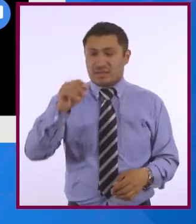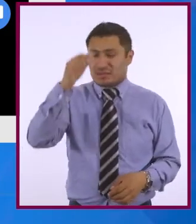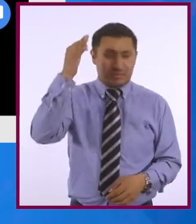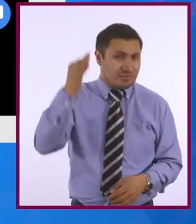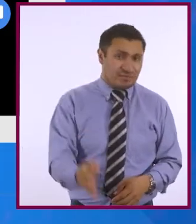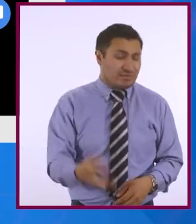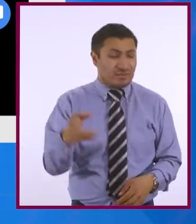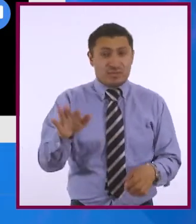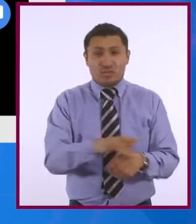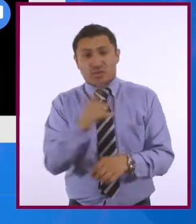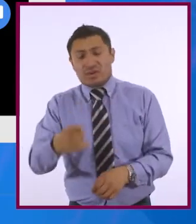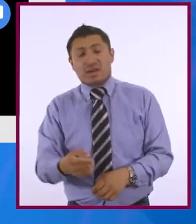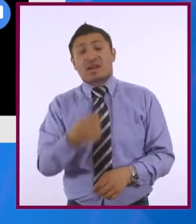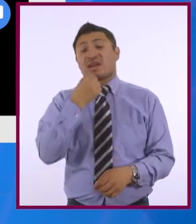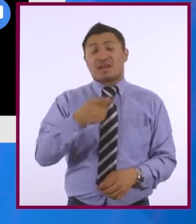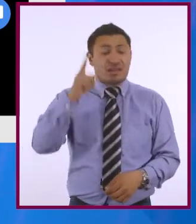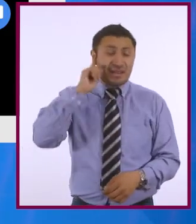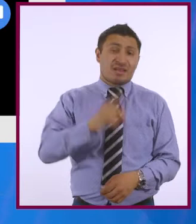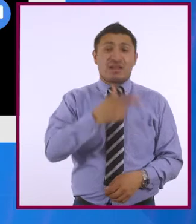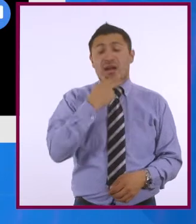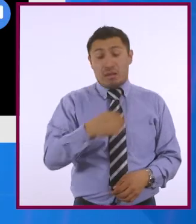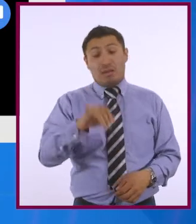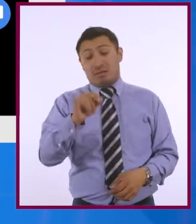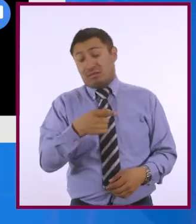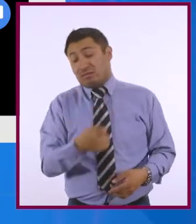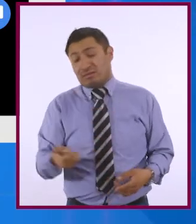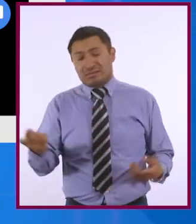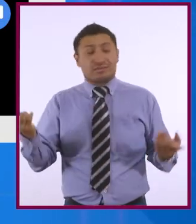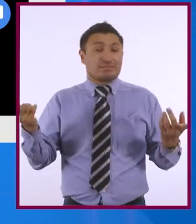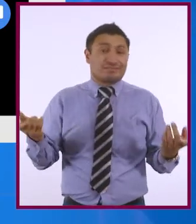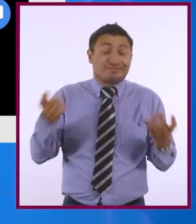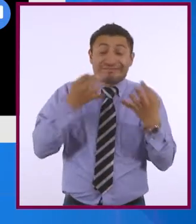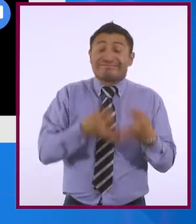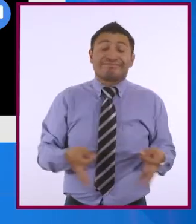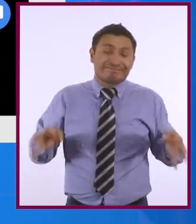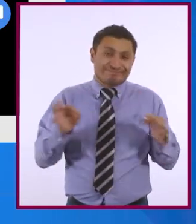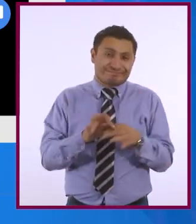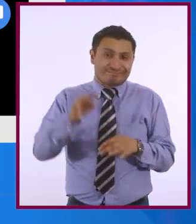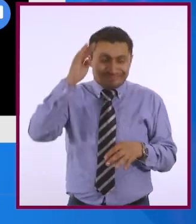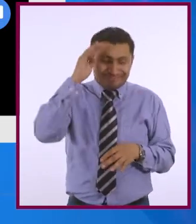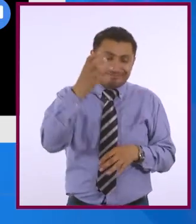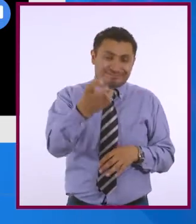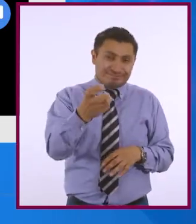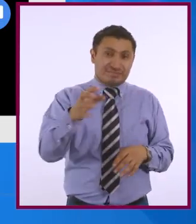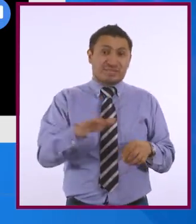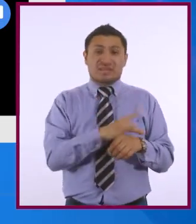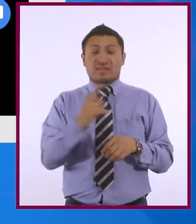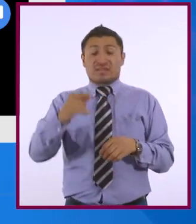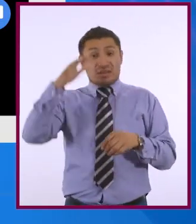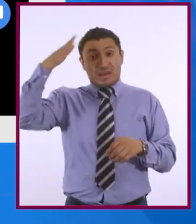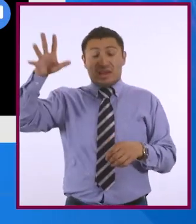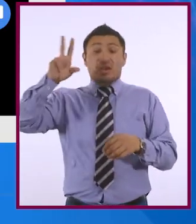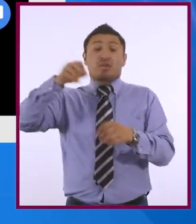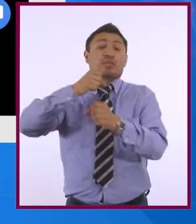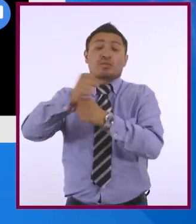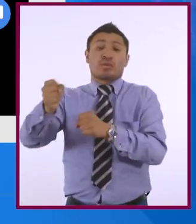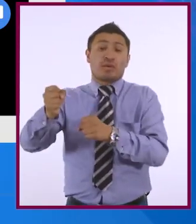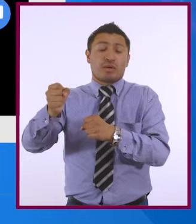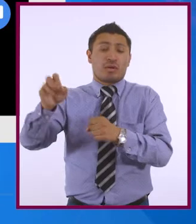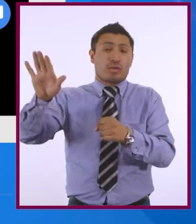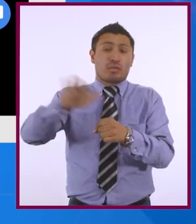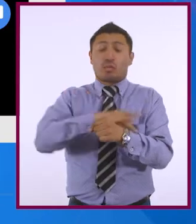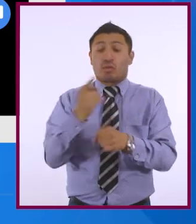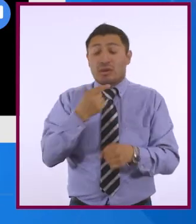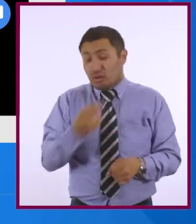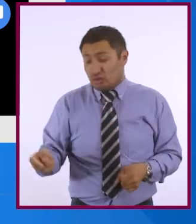aceptable, por qué hacia una niña o un niño sí, ¿no? Entonces, pues es importante pensarlo desde ahí, ¿por qué ellos no? ¿Por